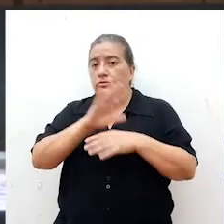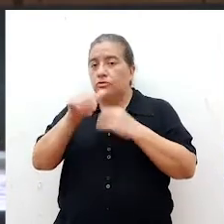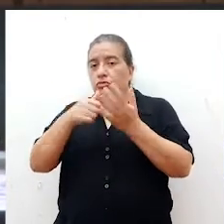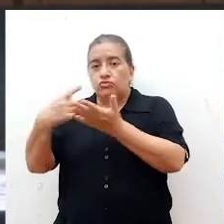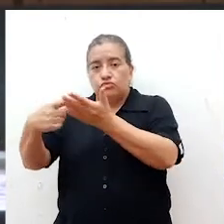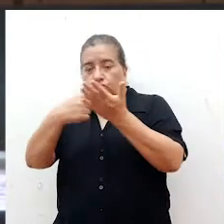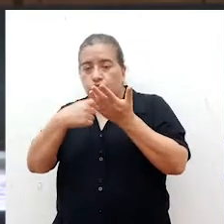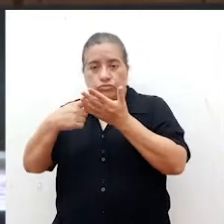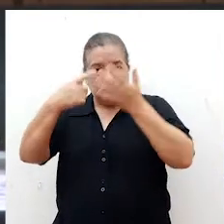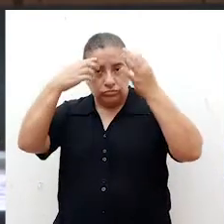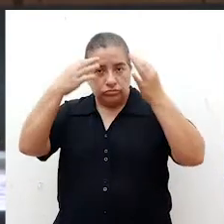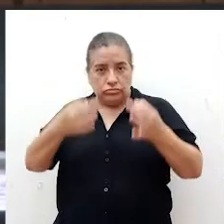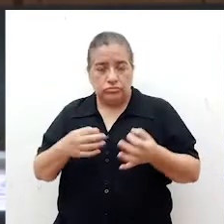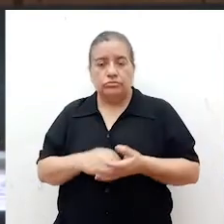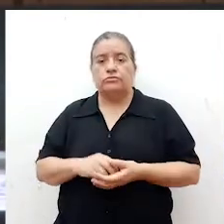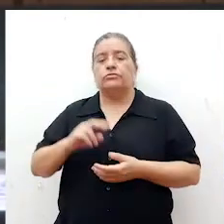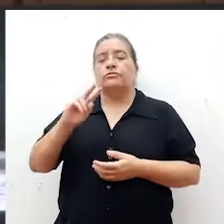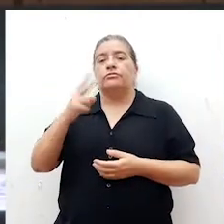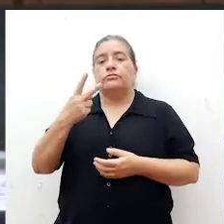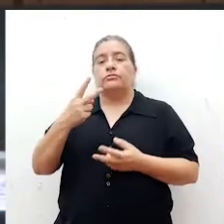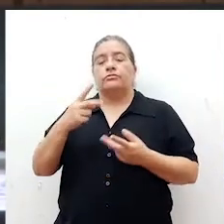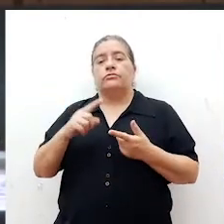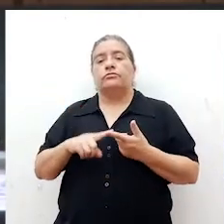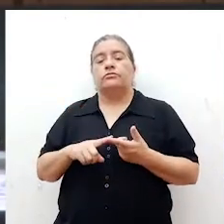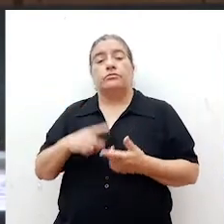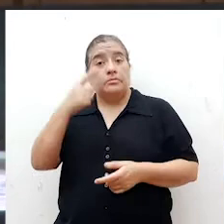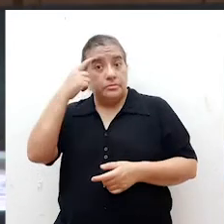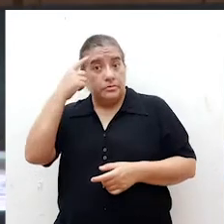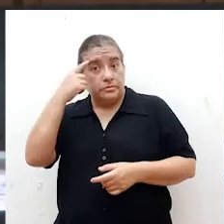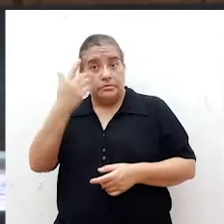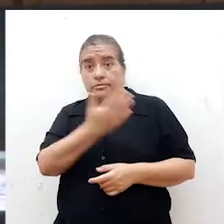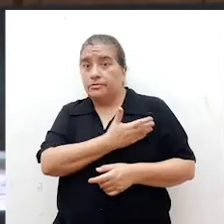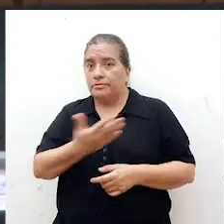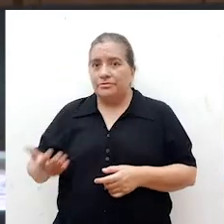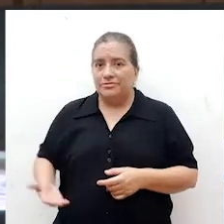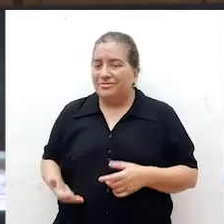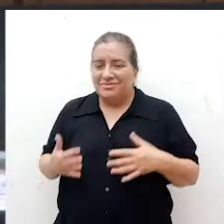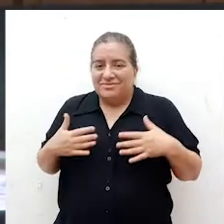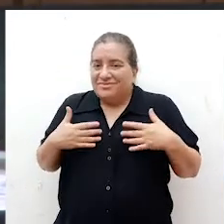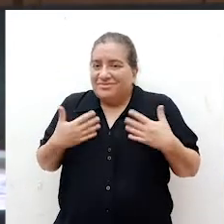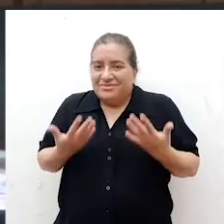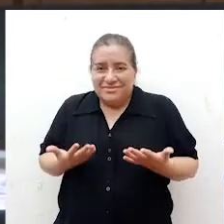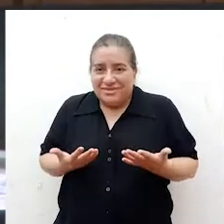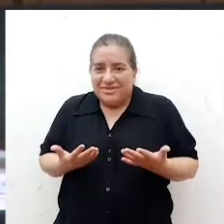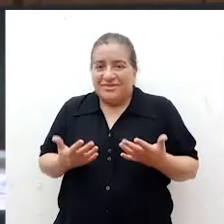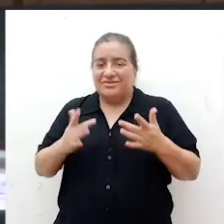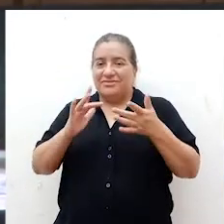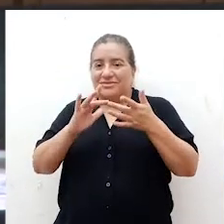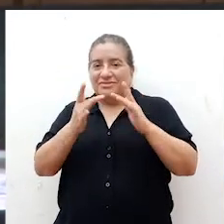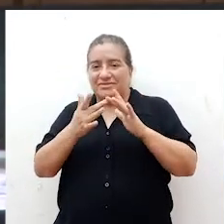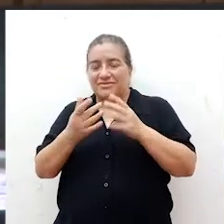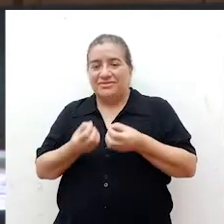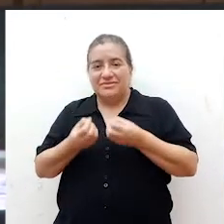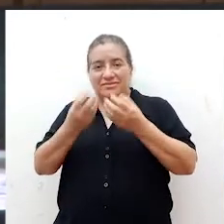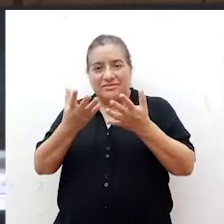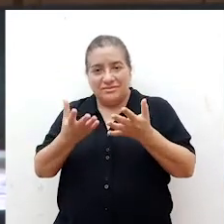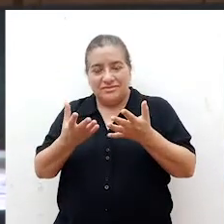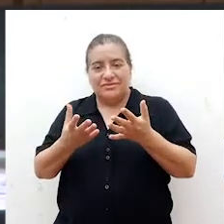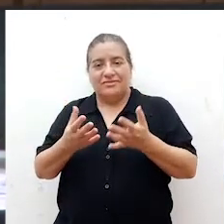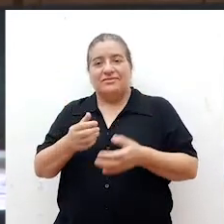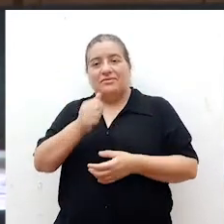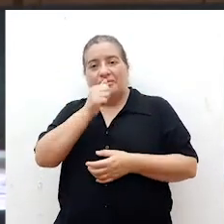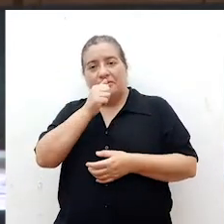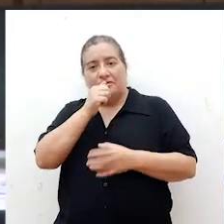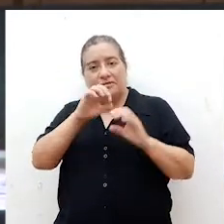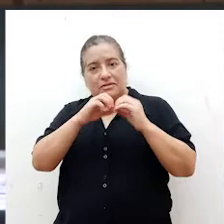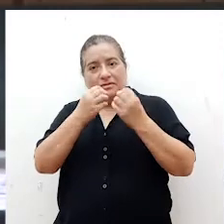era indispensable convocar absolutamente a todos. Esto lo planteó la Defensoría en abril. Dijimos, este no es